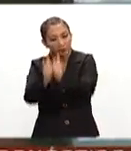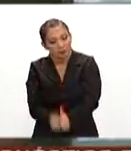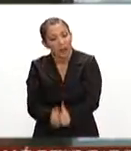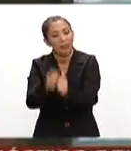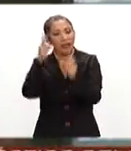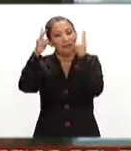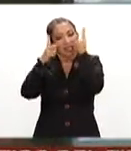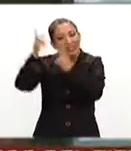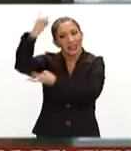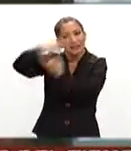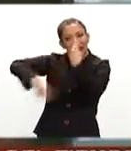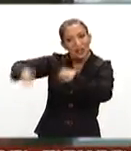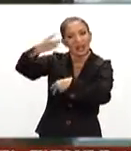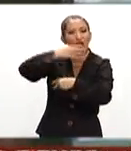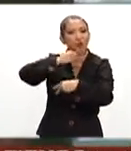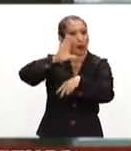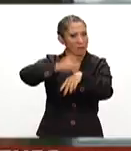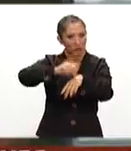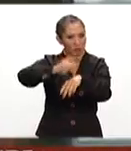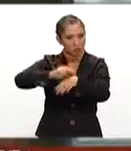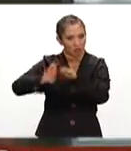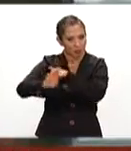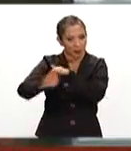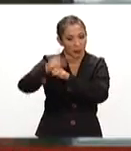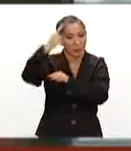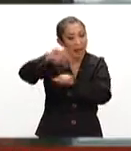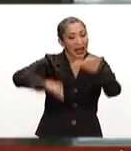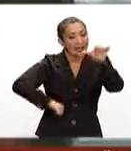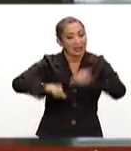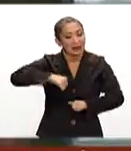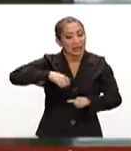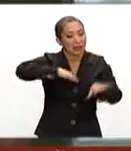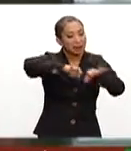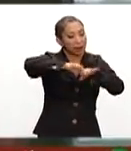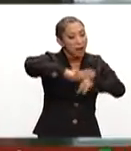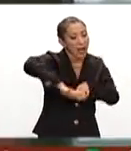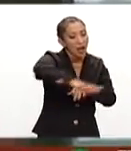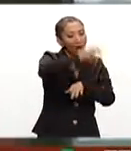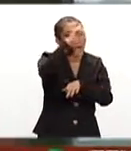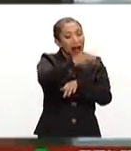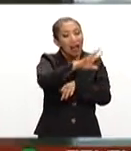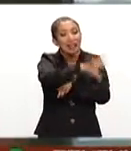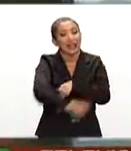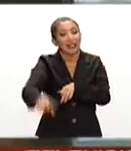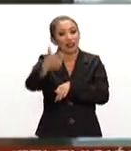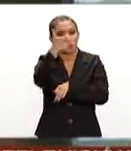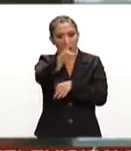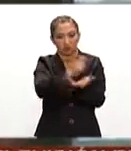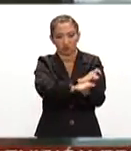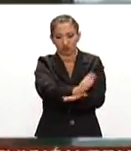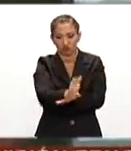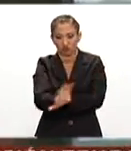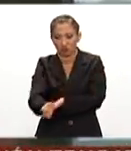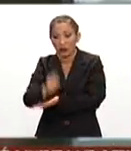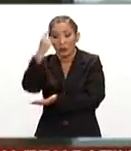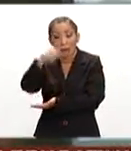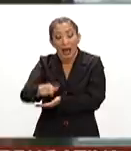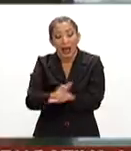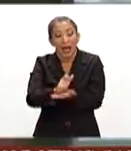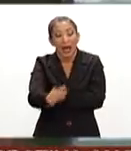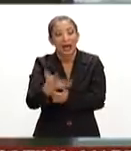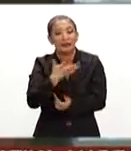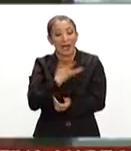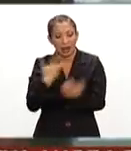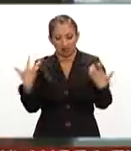de visitantes sin permiso para realizar actividades remuneradas para quedar en 500 pesos, a fin de que la cuota